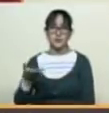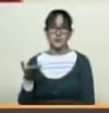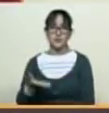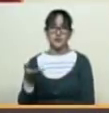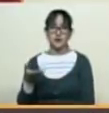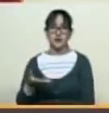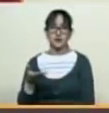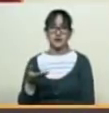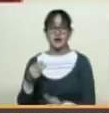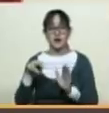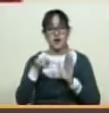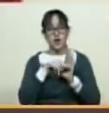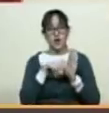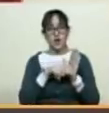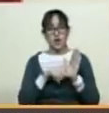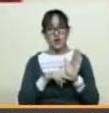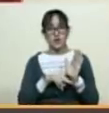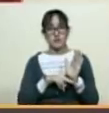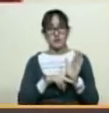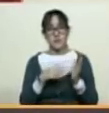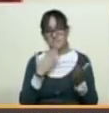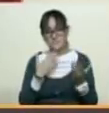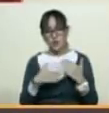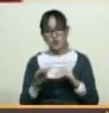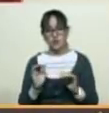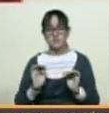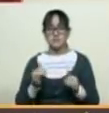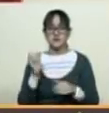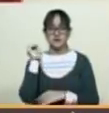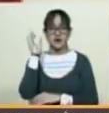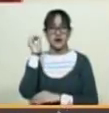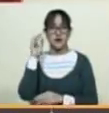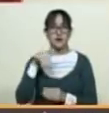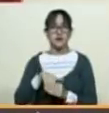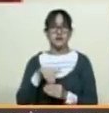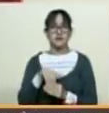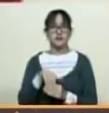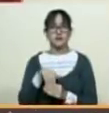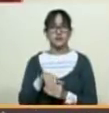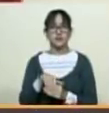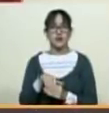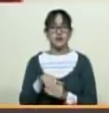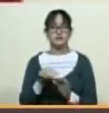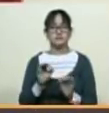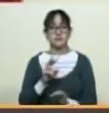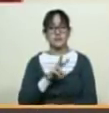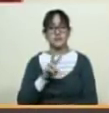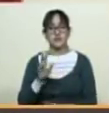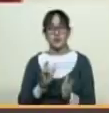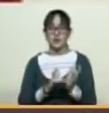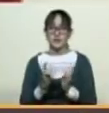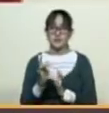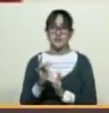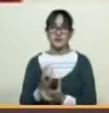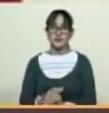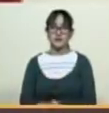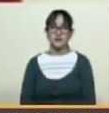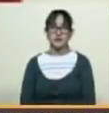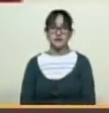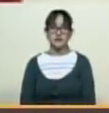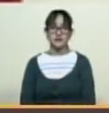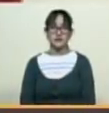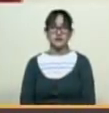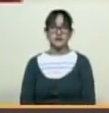en estas normas, porque muy pronto ya vamos a comenzar la campaña electoral, como es el 22 de abril. Entre